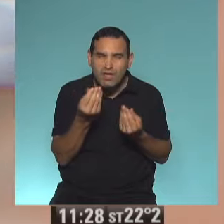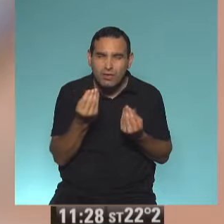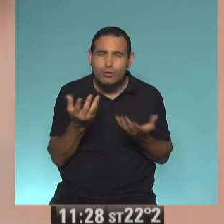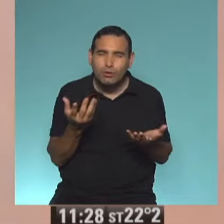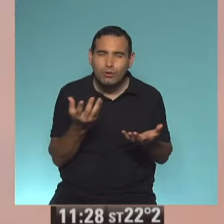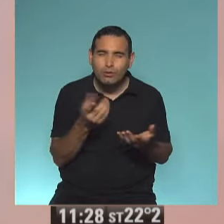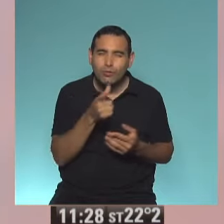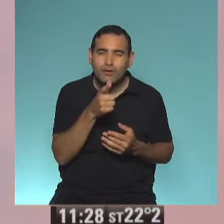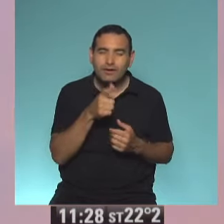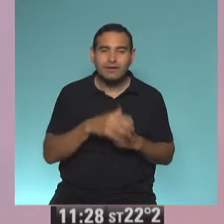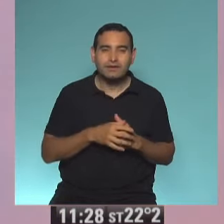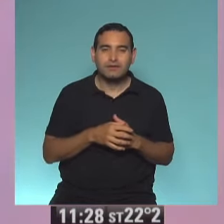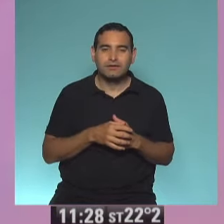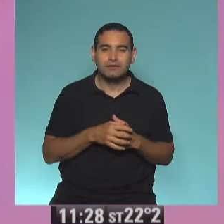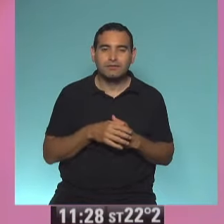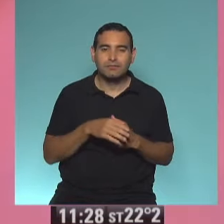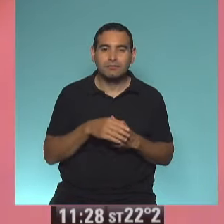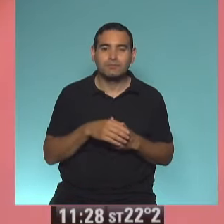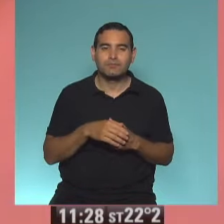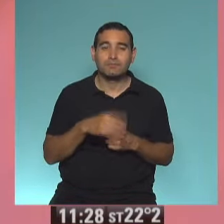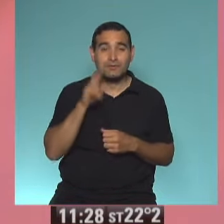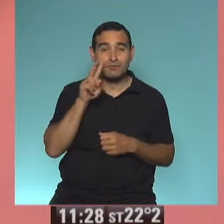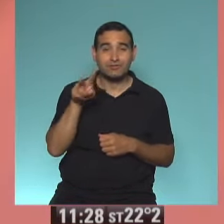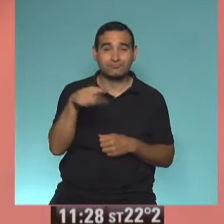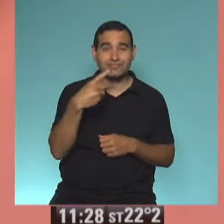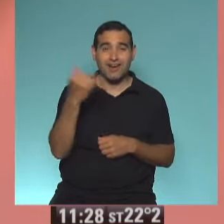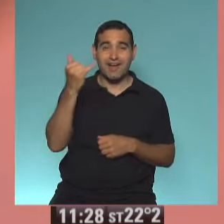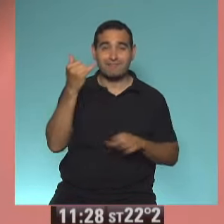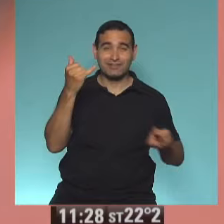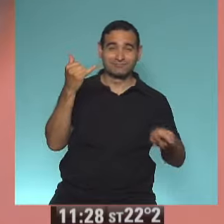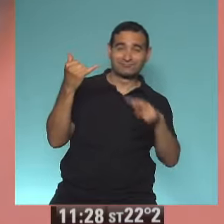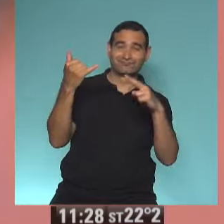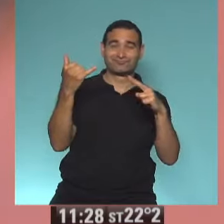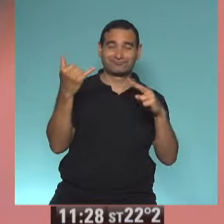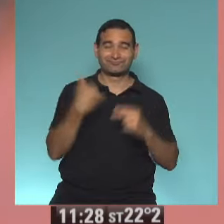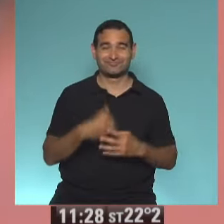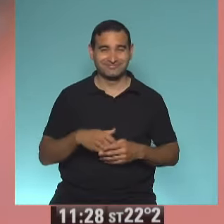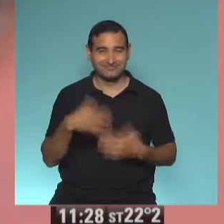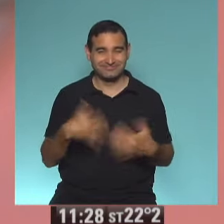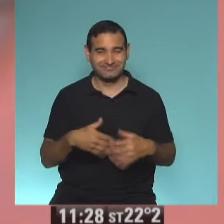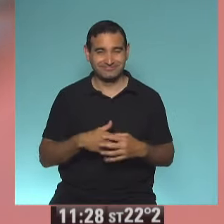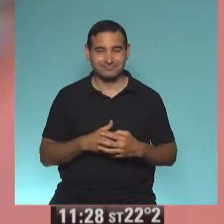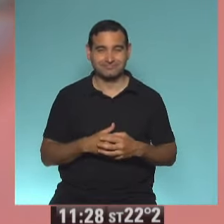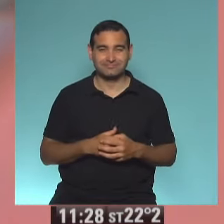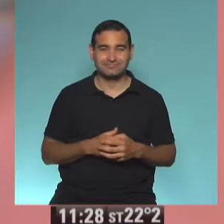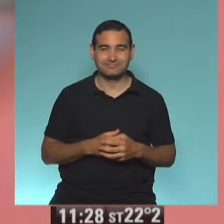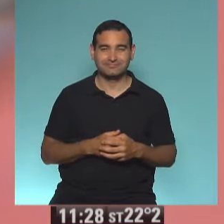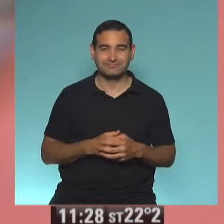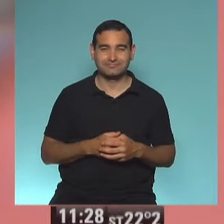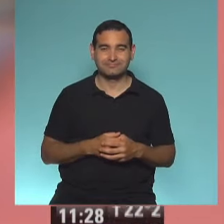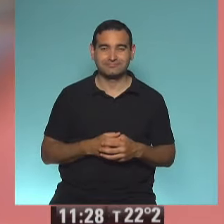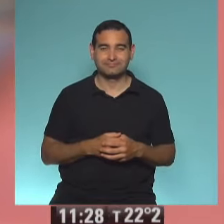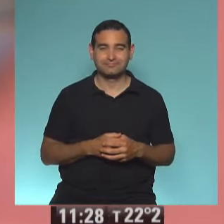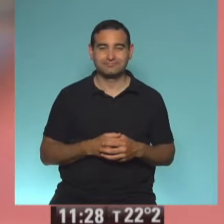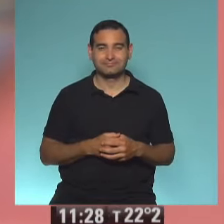¿no? Y se mueve despacio. Mira, mira cámara y todo. Hola, soy Caracolín Caracolón. Estoy